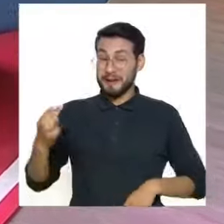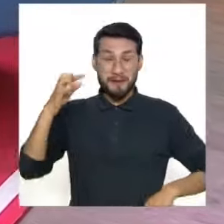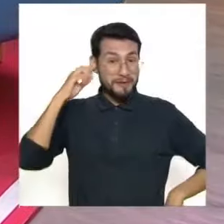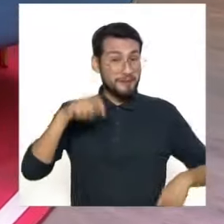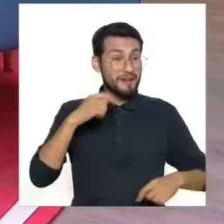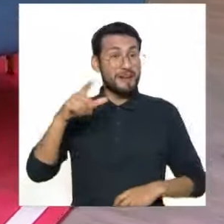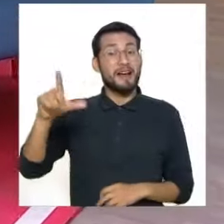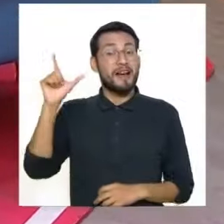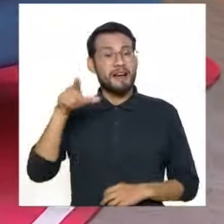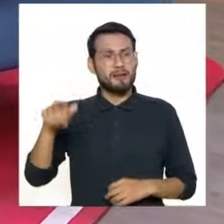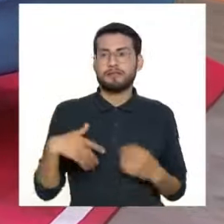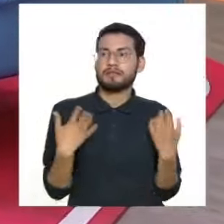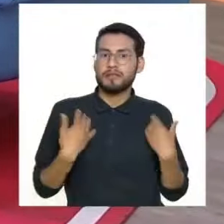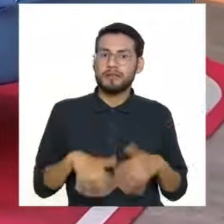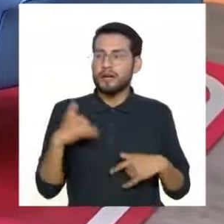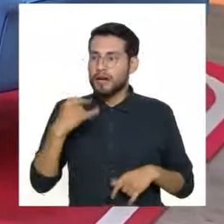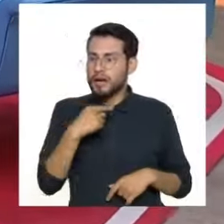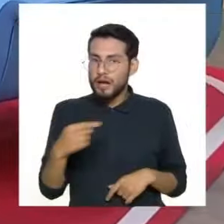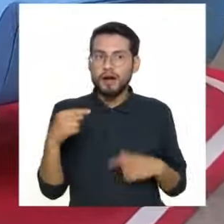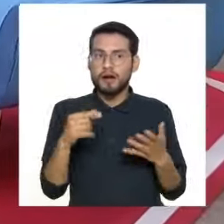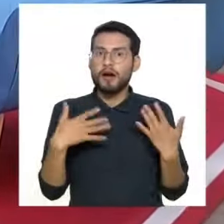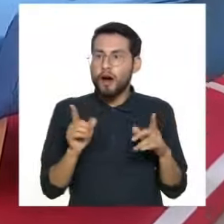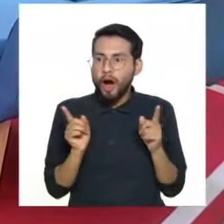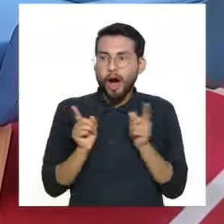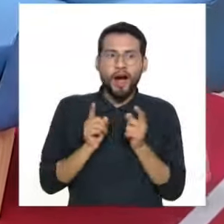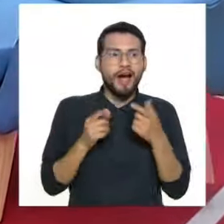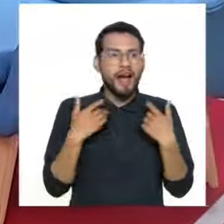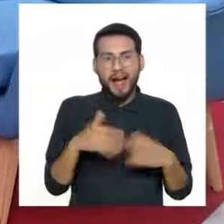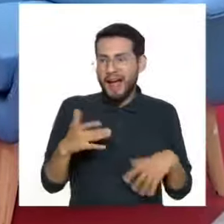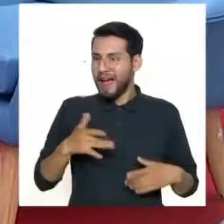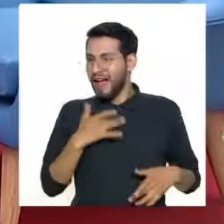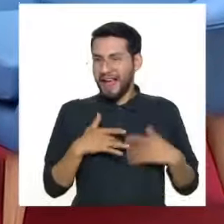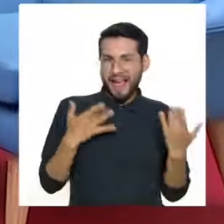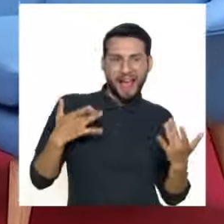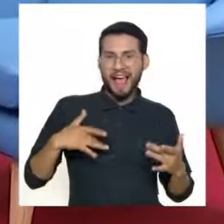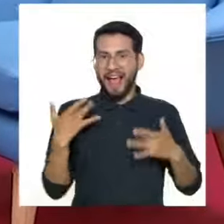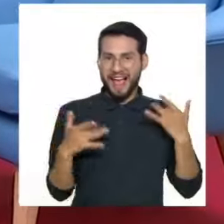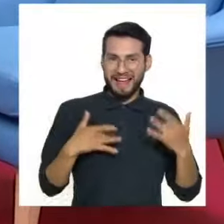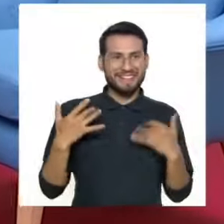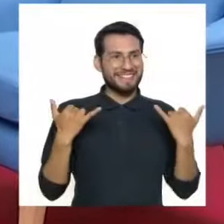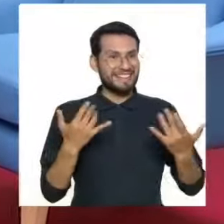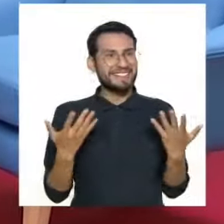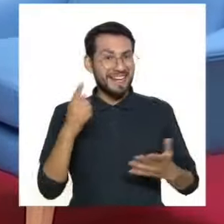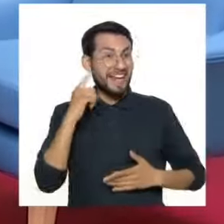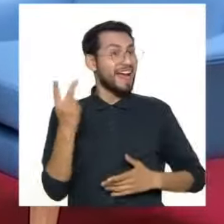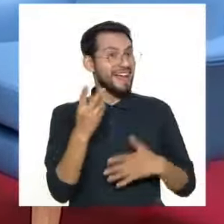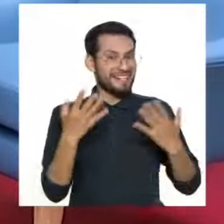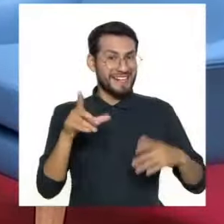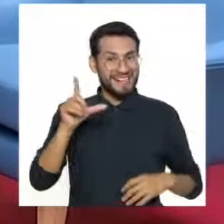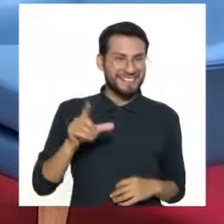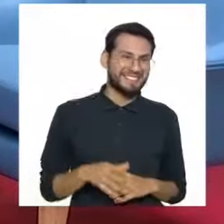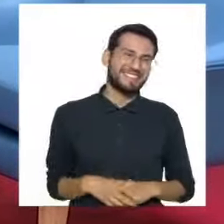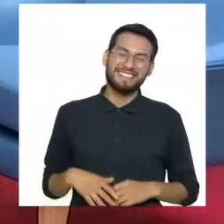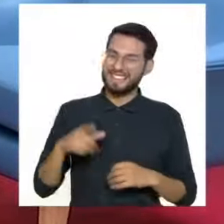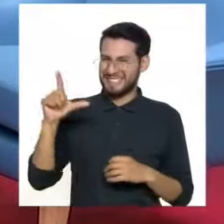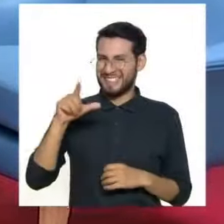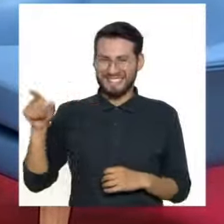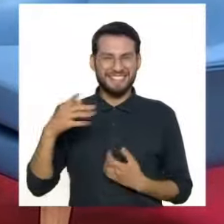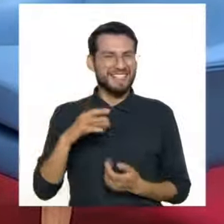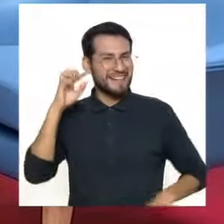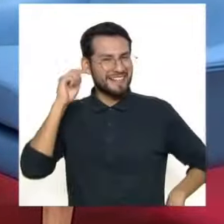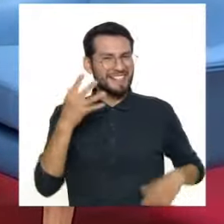pisu el lunes empezó Oye esta semana es un poquito más corta ya se siente el ánimo que parece viernes el lunes ya desde lunes